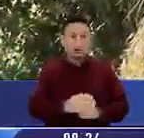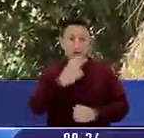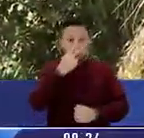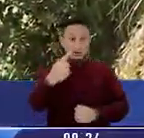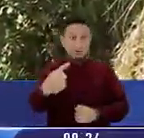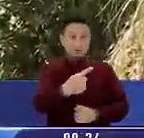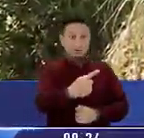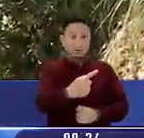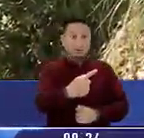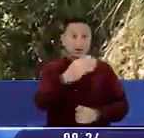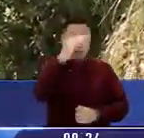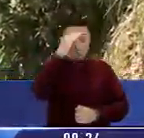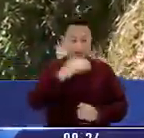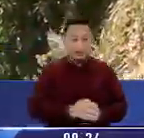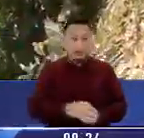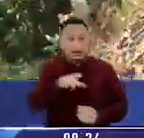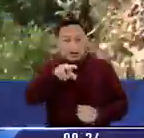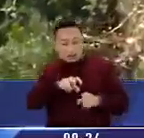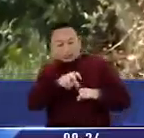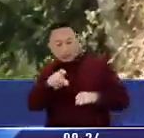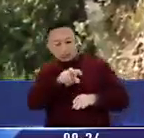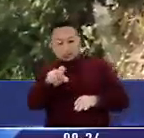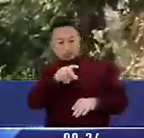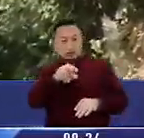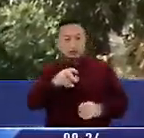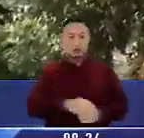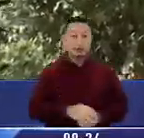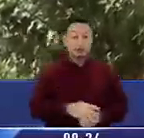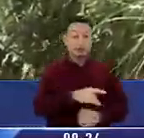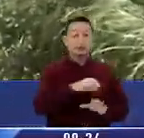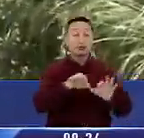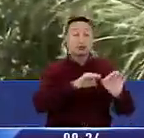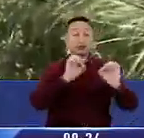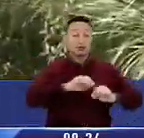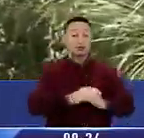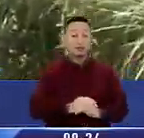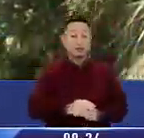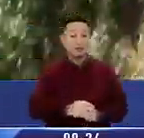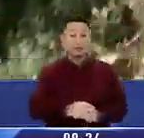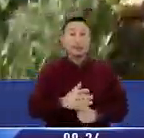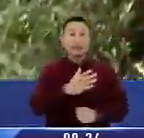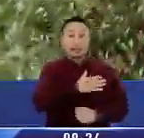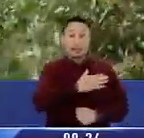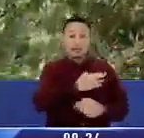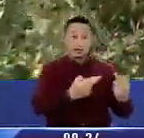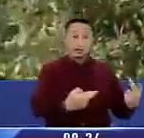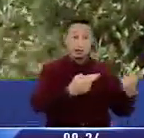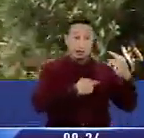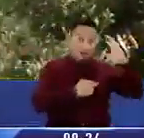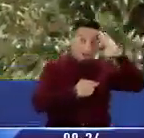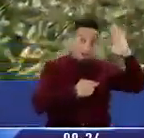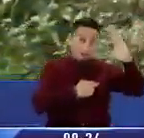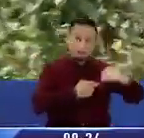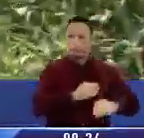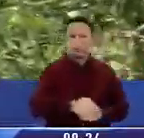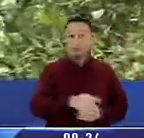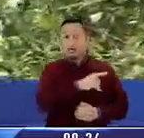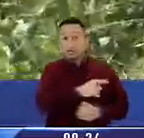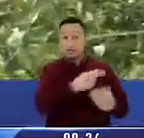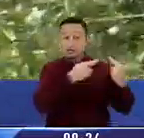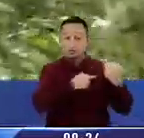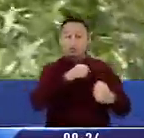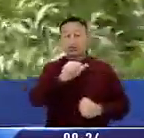la Policía Nacional también. Es el trabajo que, como indican, no es 100% responsabilidad de ellos, pues también le compete a la